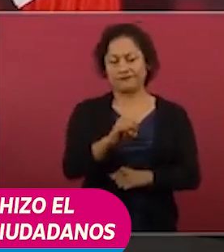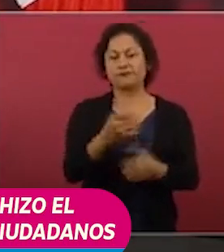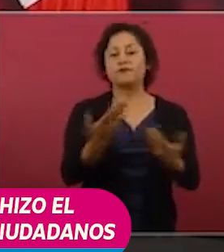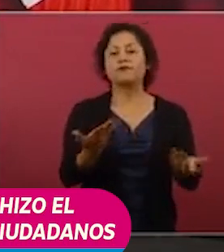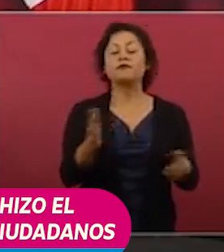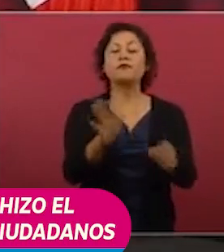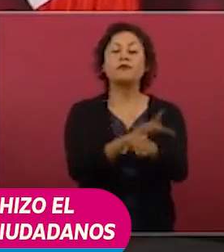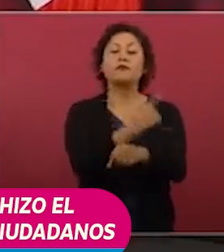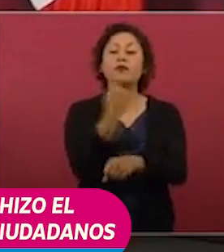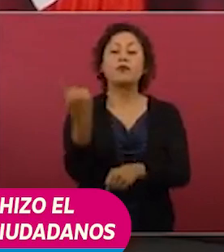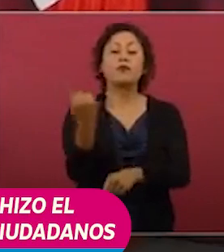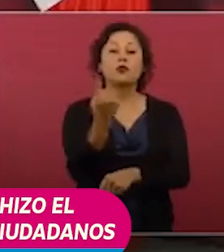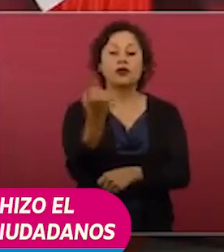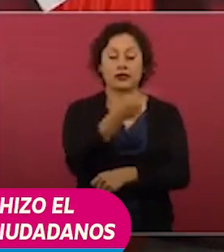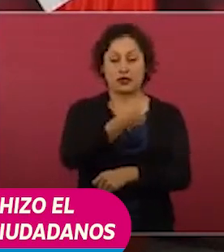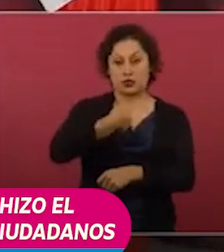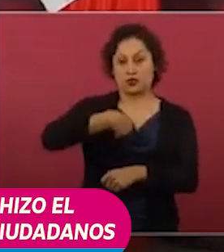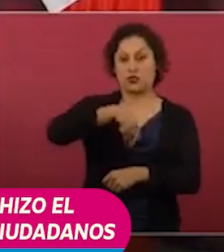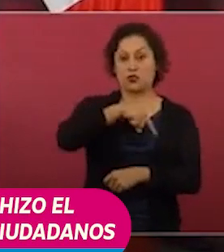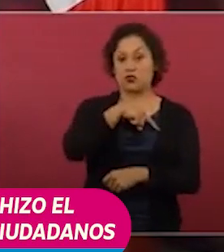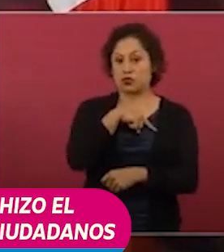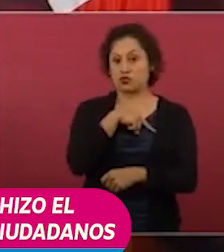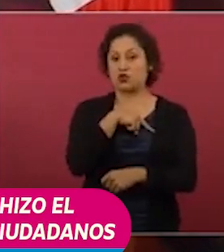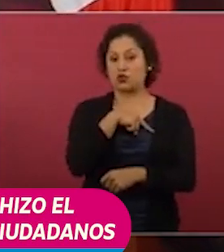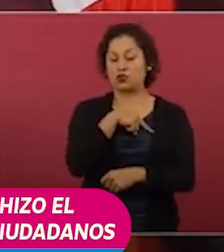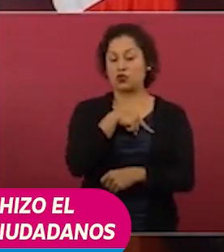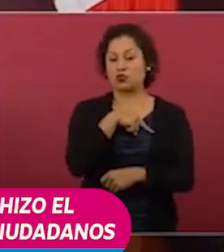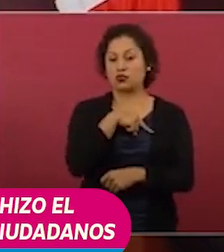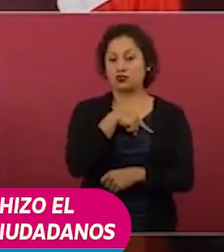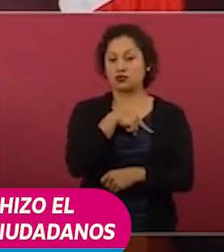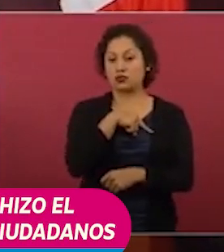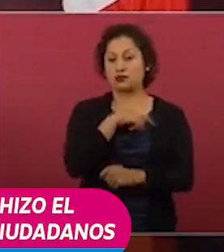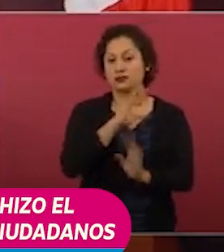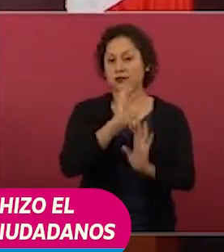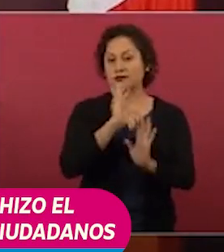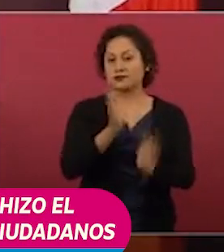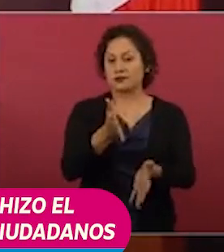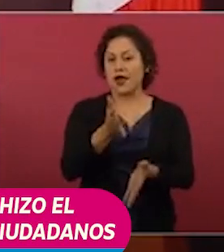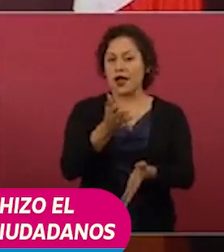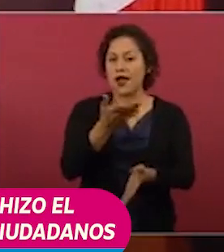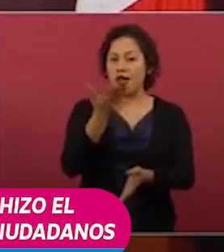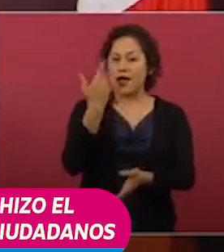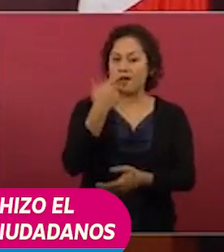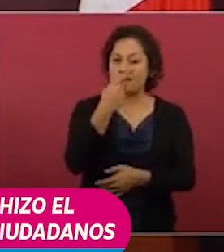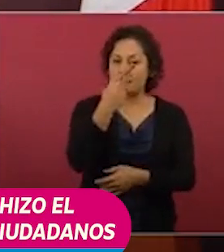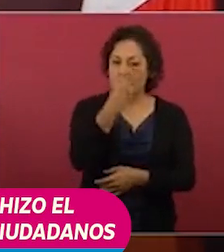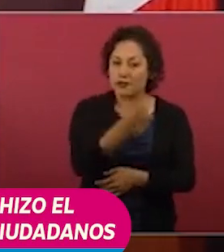nosotros sostenemos que es muy importante